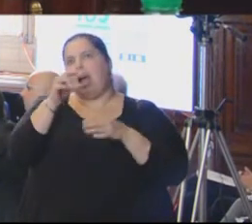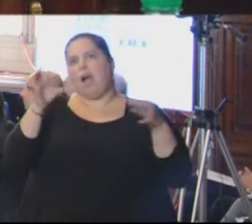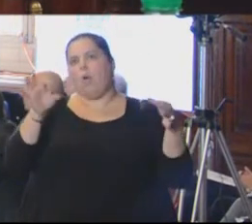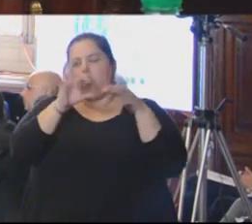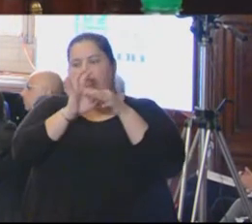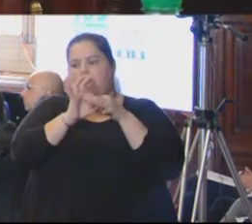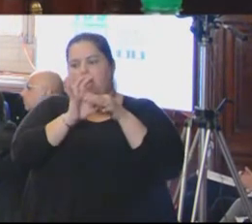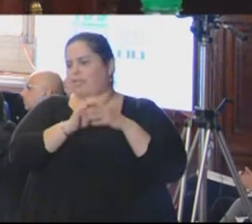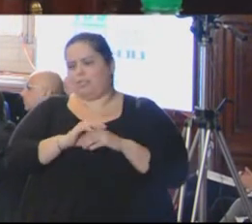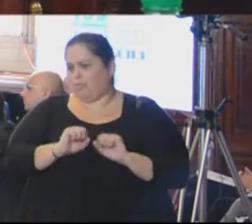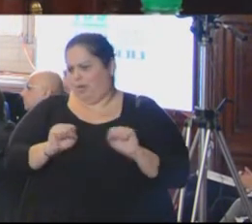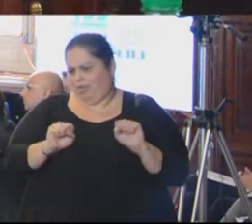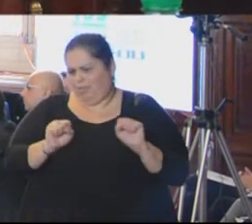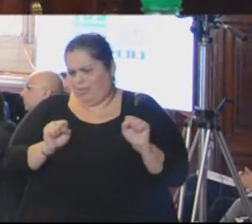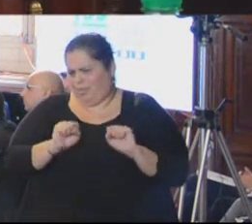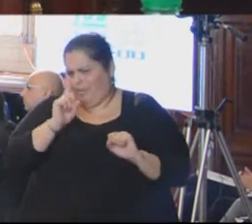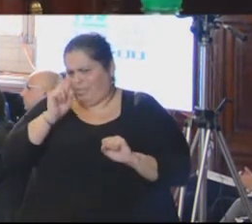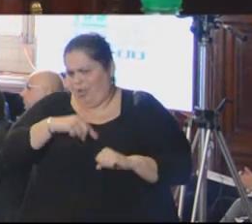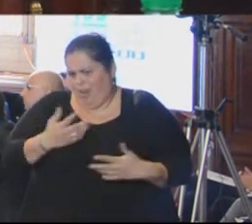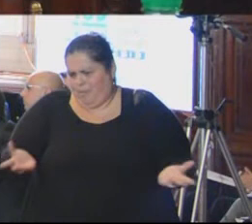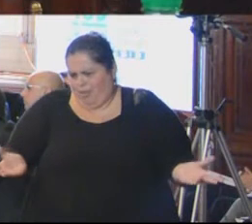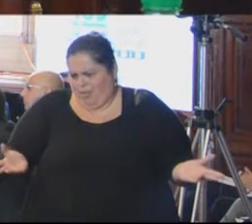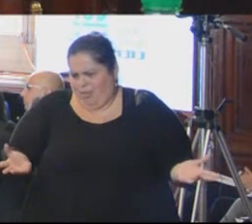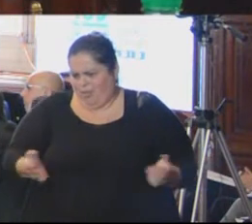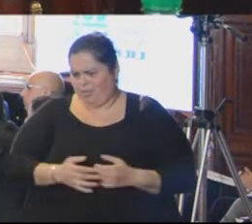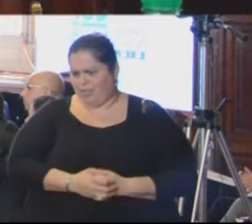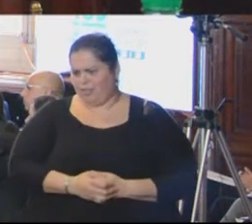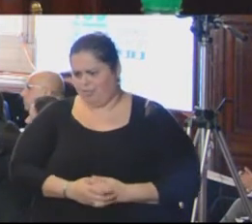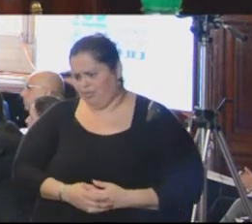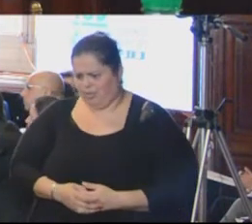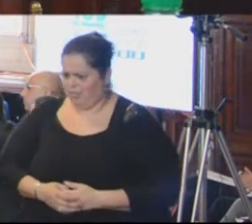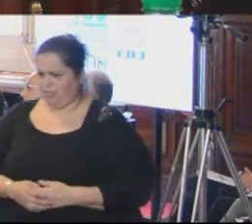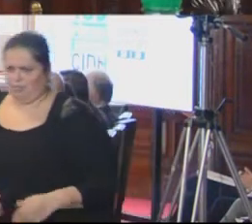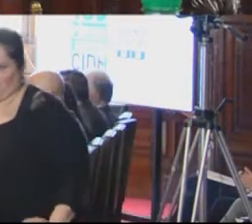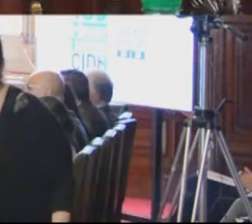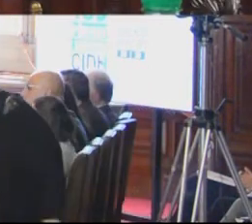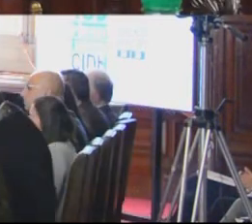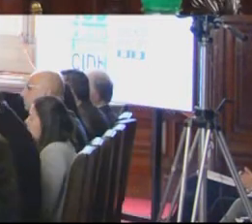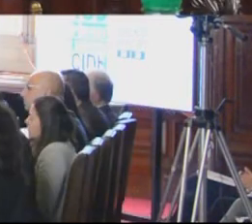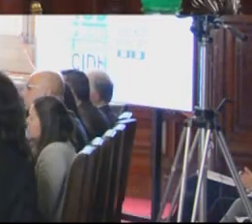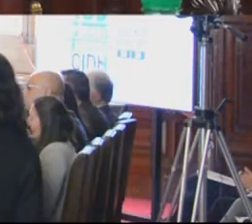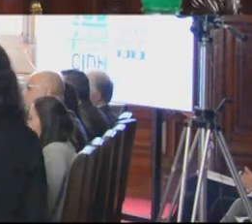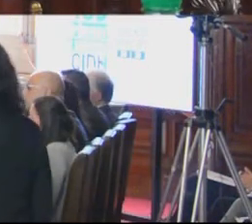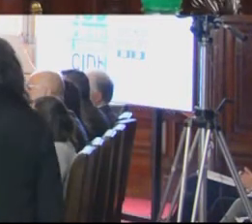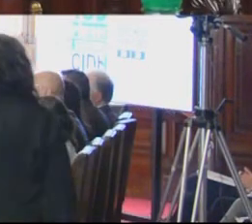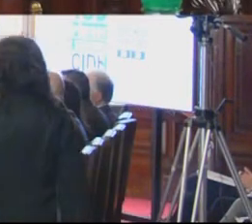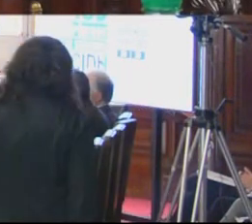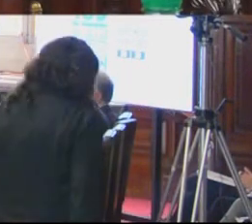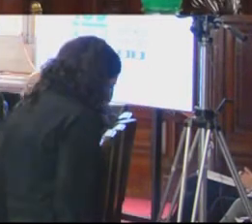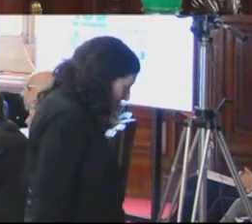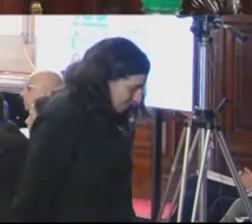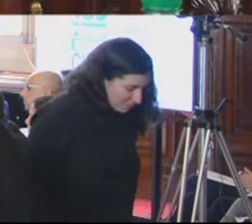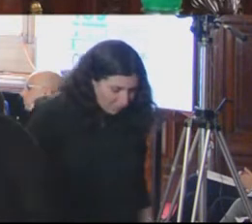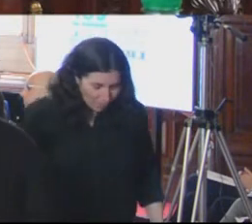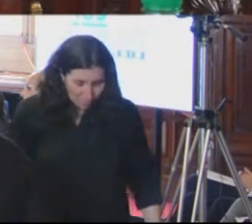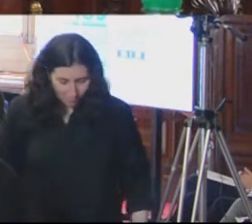mecanismos de comunicación con las diferentes organizaciones y tiene profesionales que directamente desde el despacho del director de la UNP